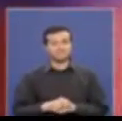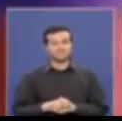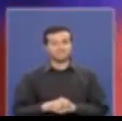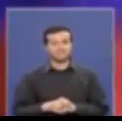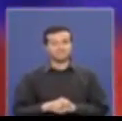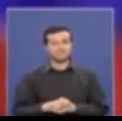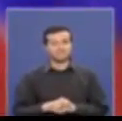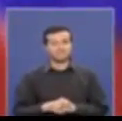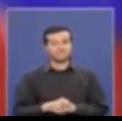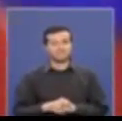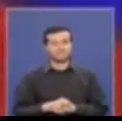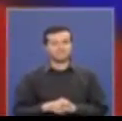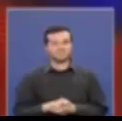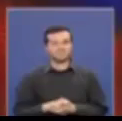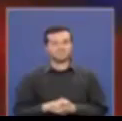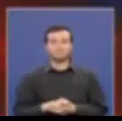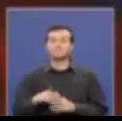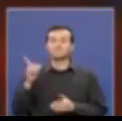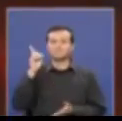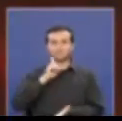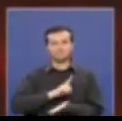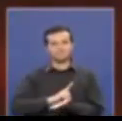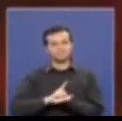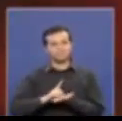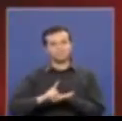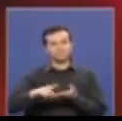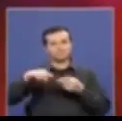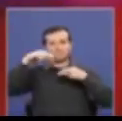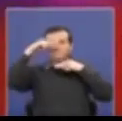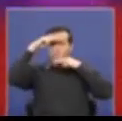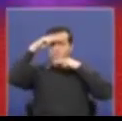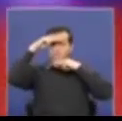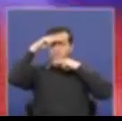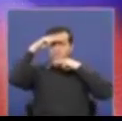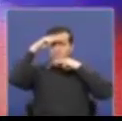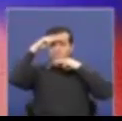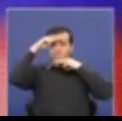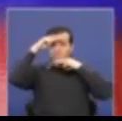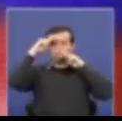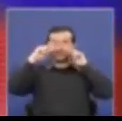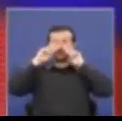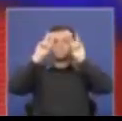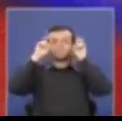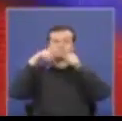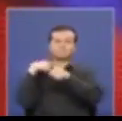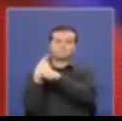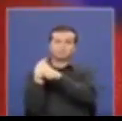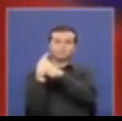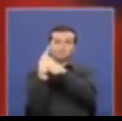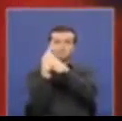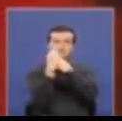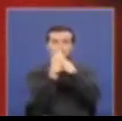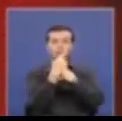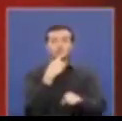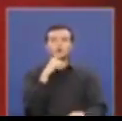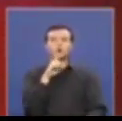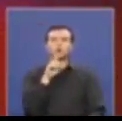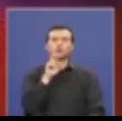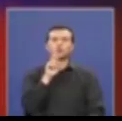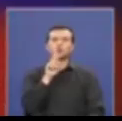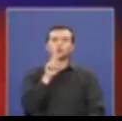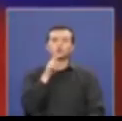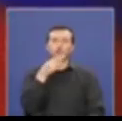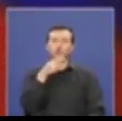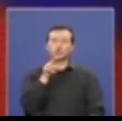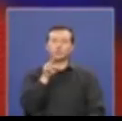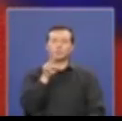Y esta semana pues ha sido noticia la cuestión de los helicópteros Drup. Mientras los mismos